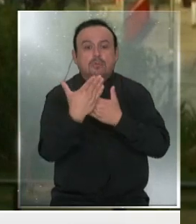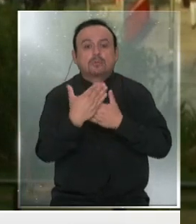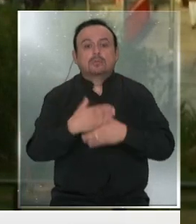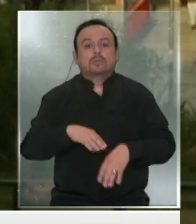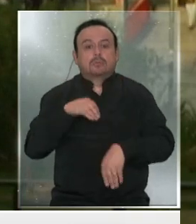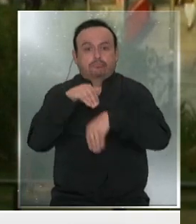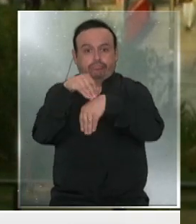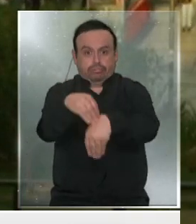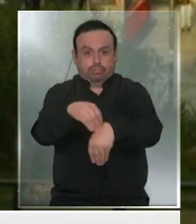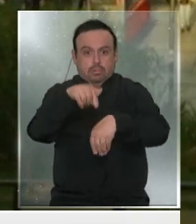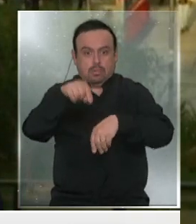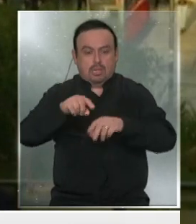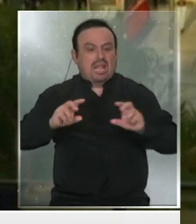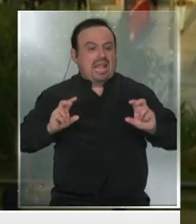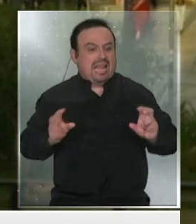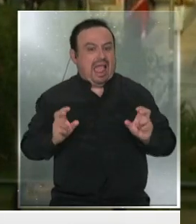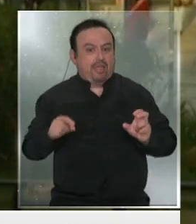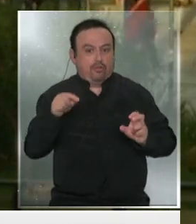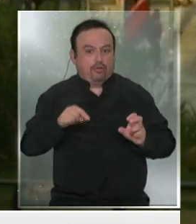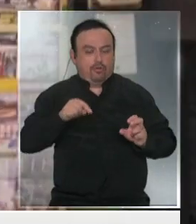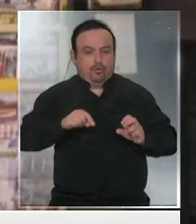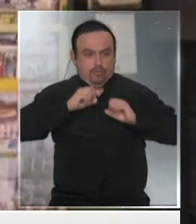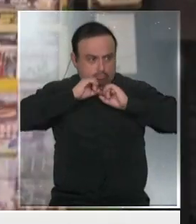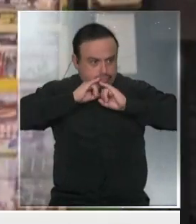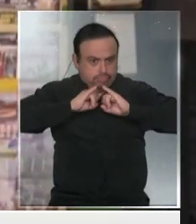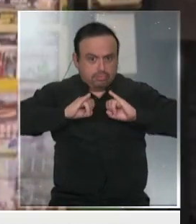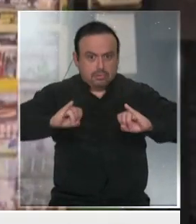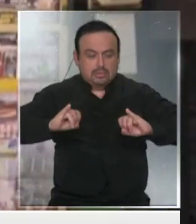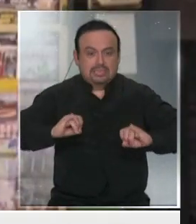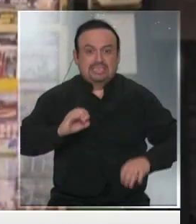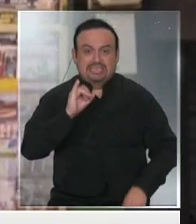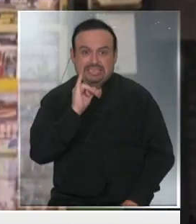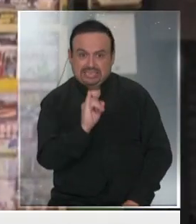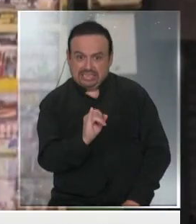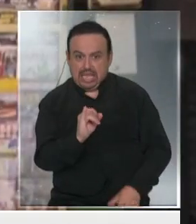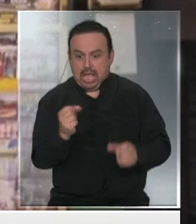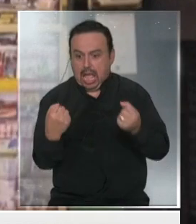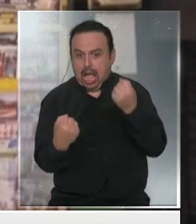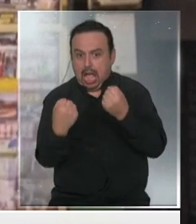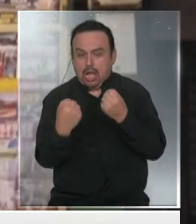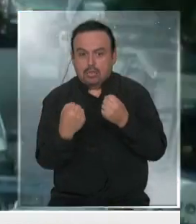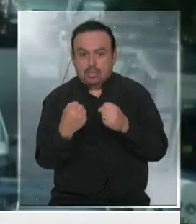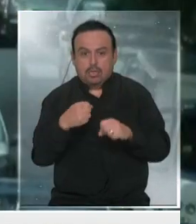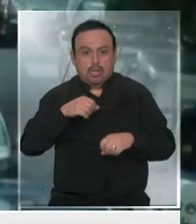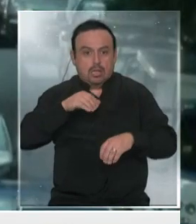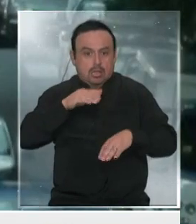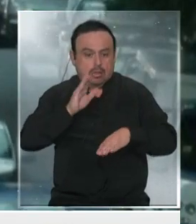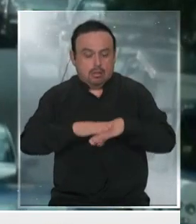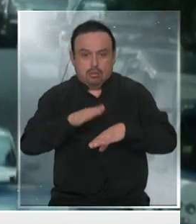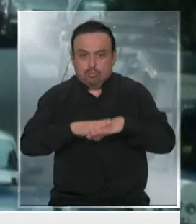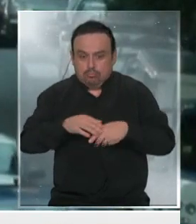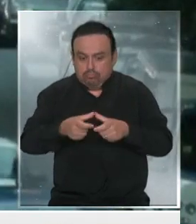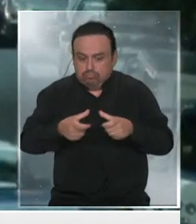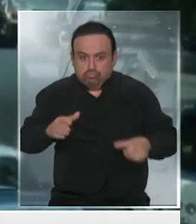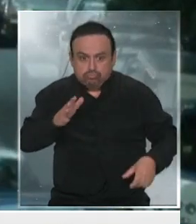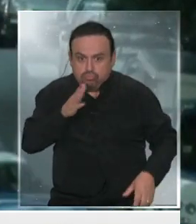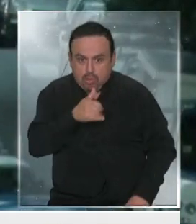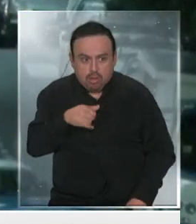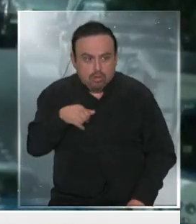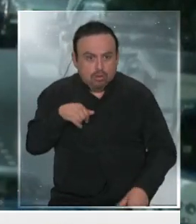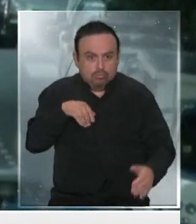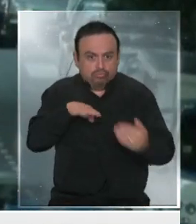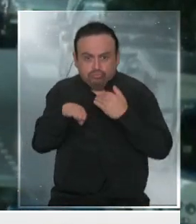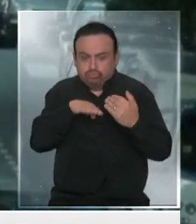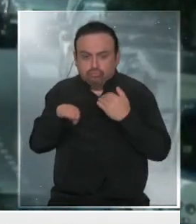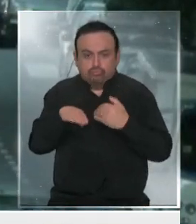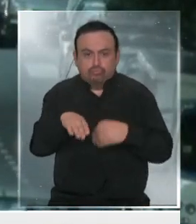el presidente en una radio local que en el caso de que un auto no tenga la justificación para estar circulando, directamente se